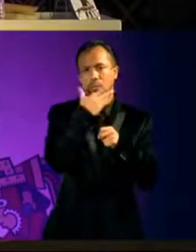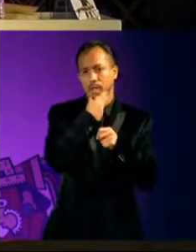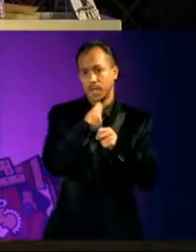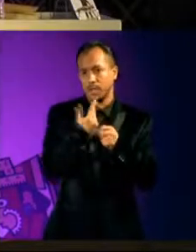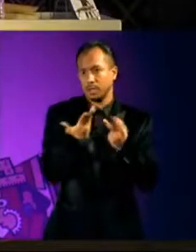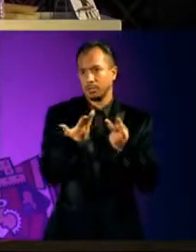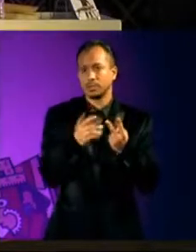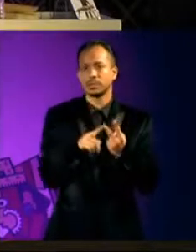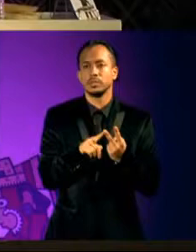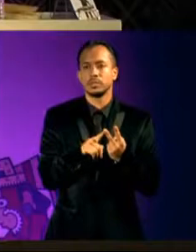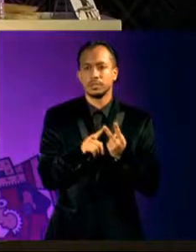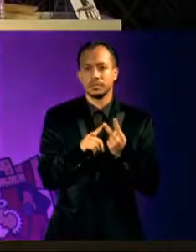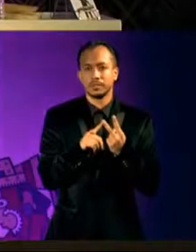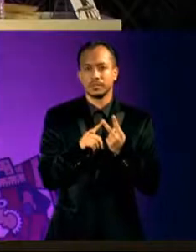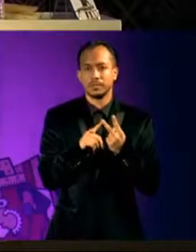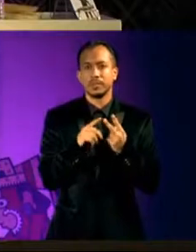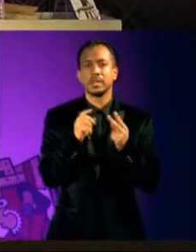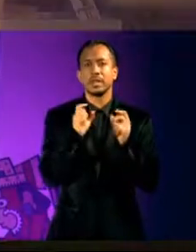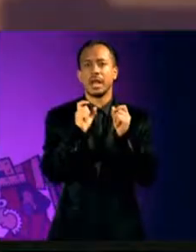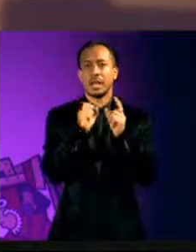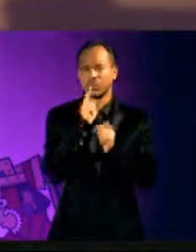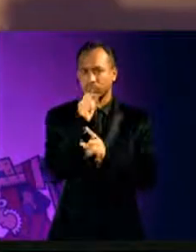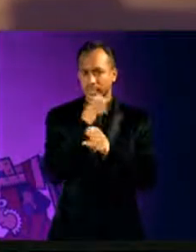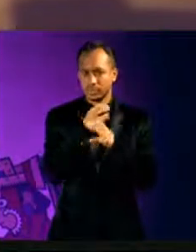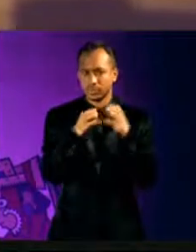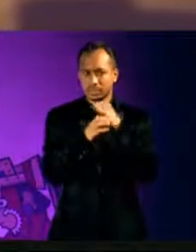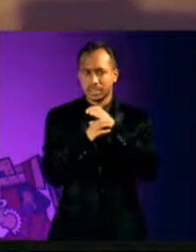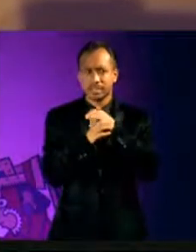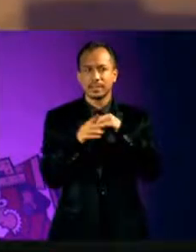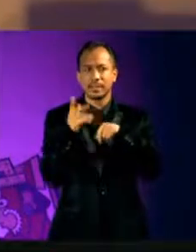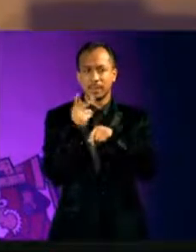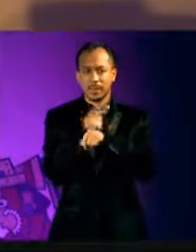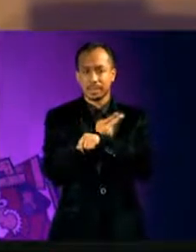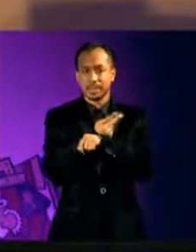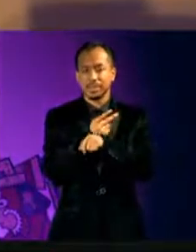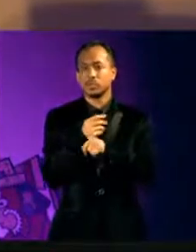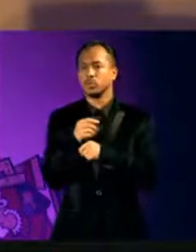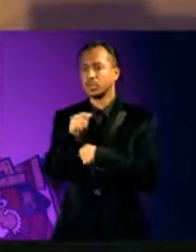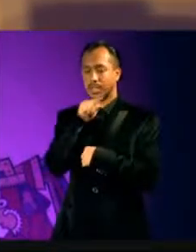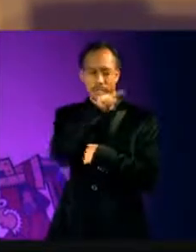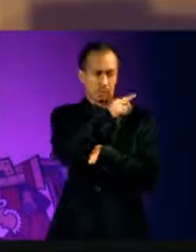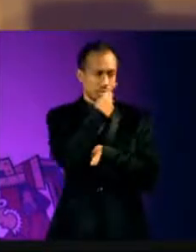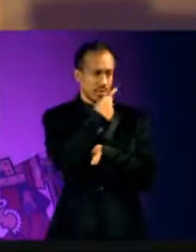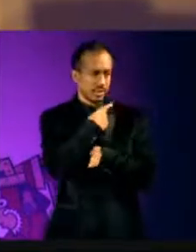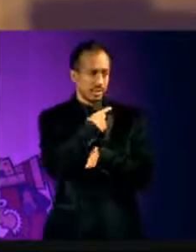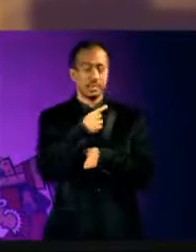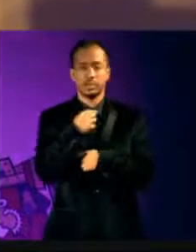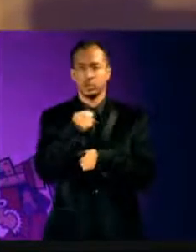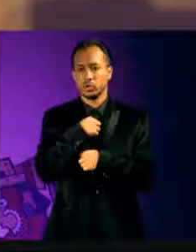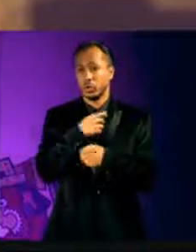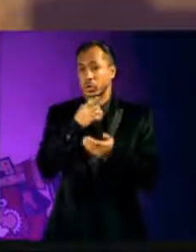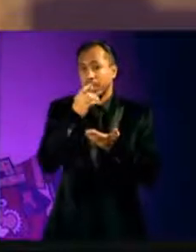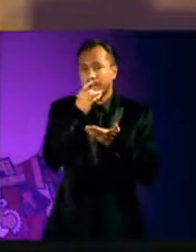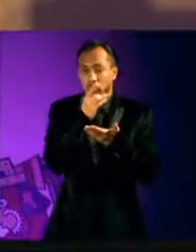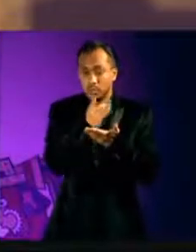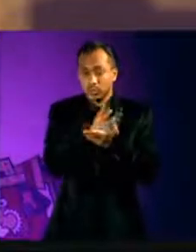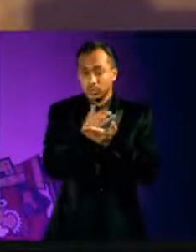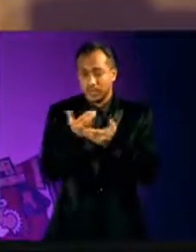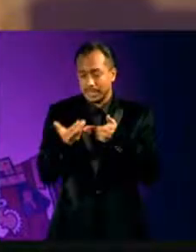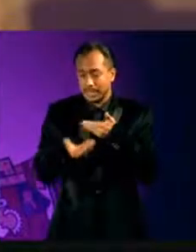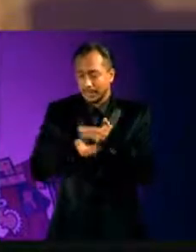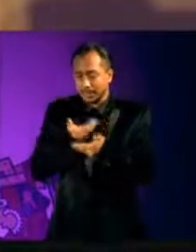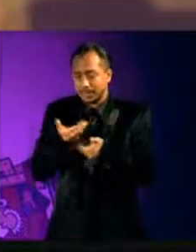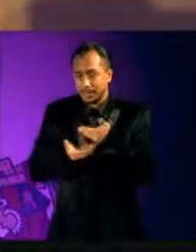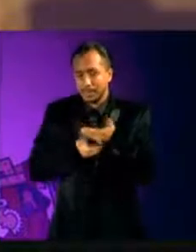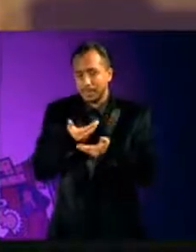sucede es es lo que dices no está idea de ser el único proveedor ese que